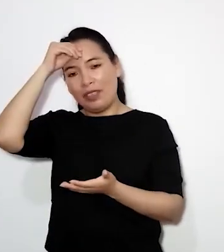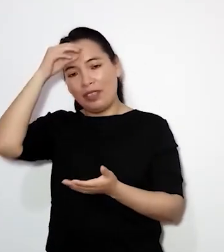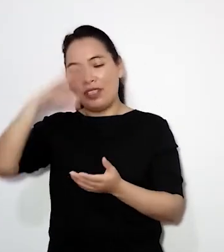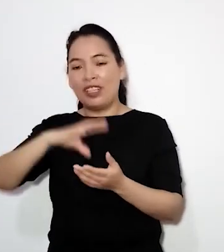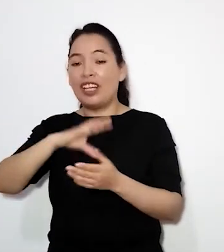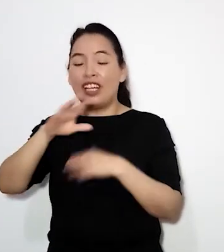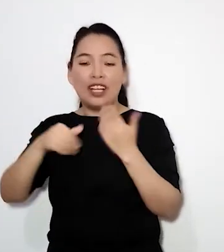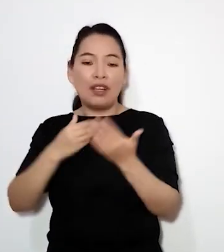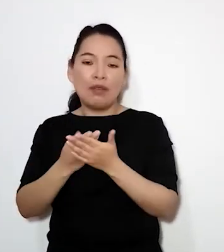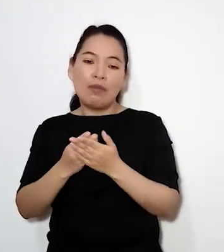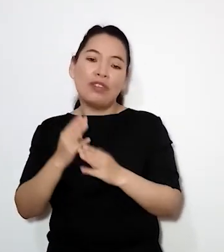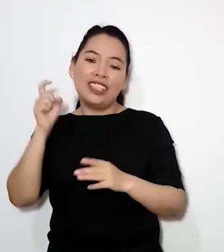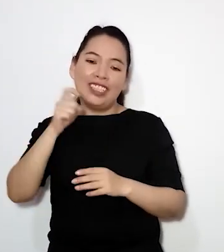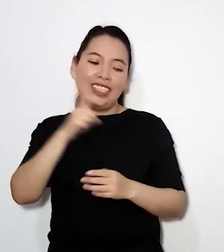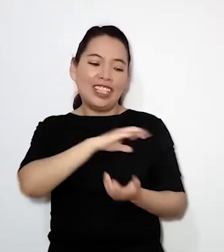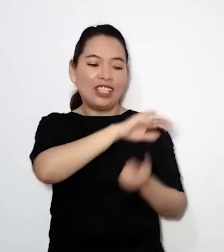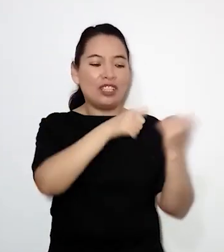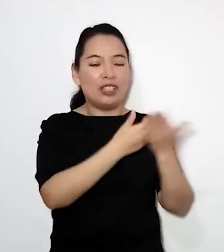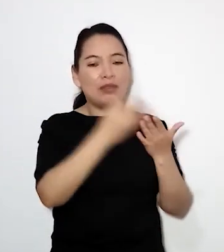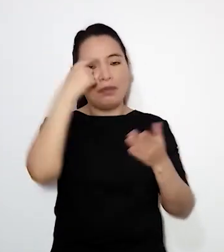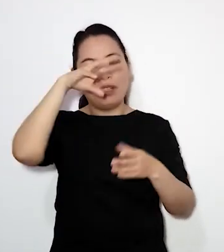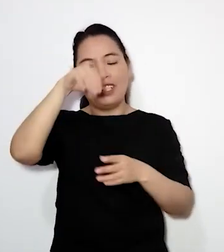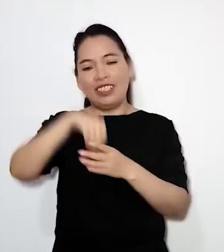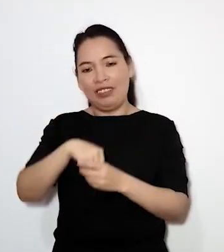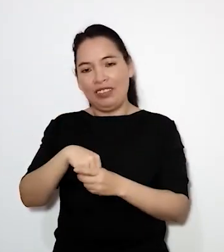Muchas gracias.